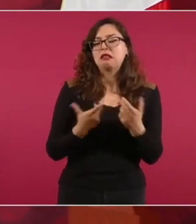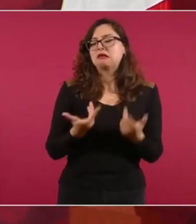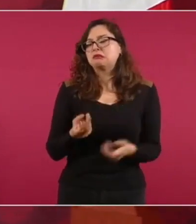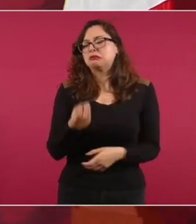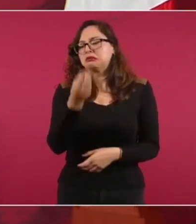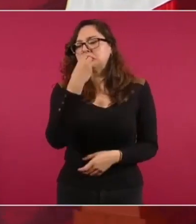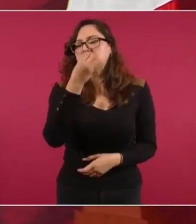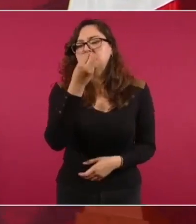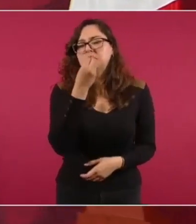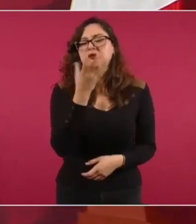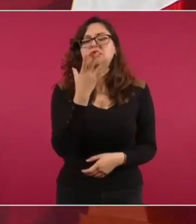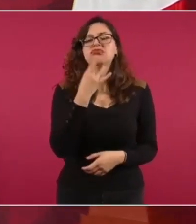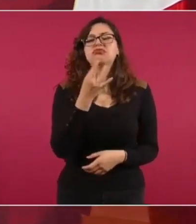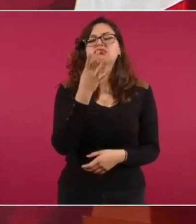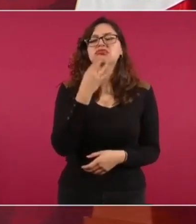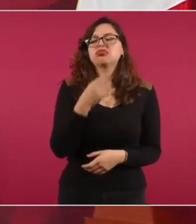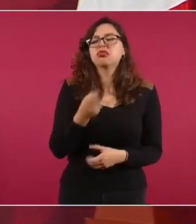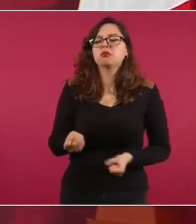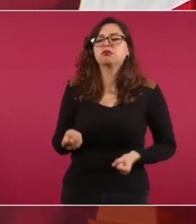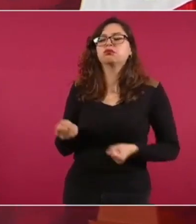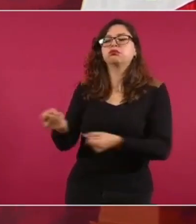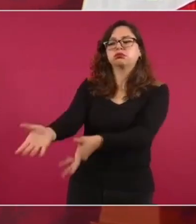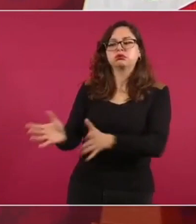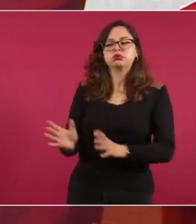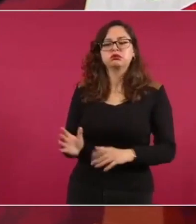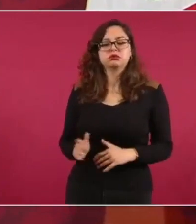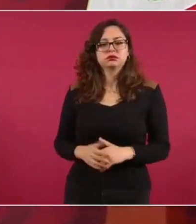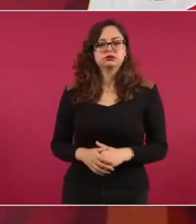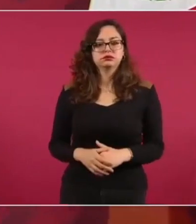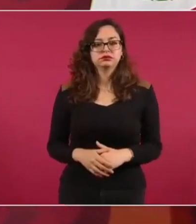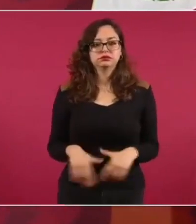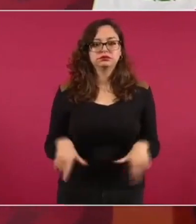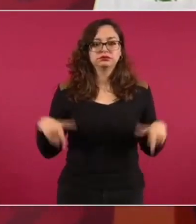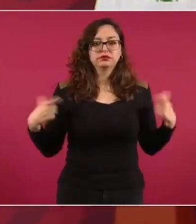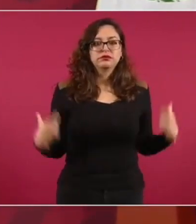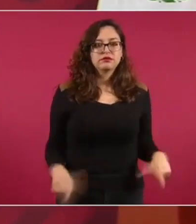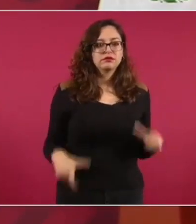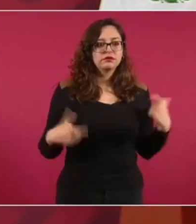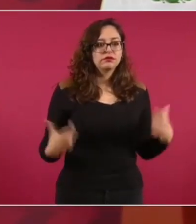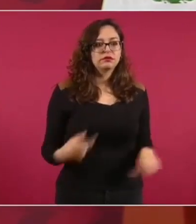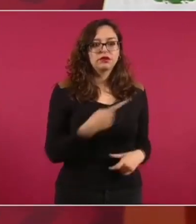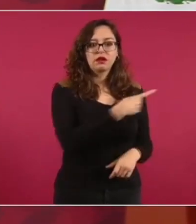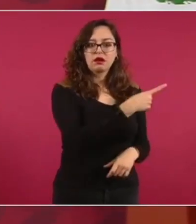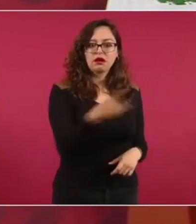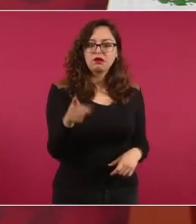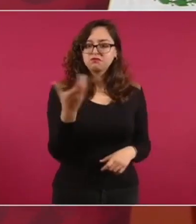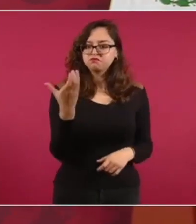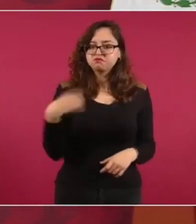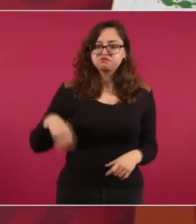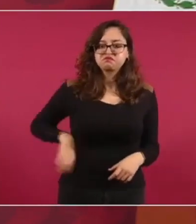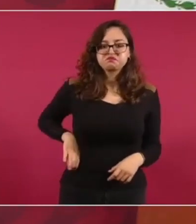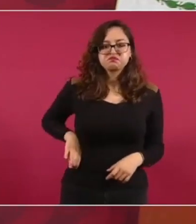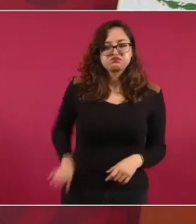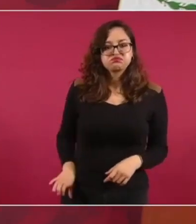despensas, y ellos se quedaban con los recursos